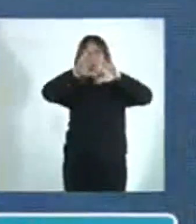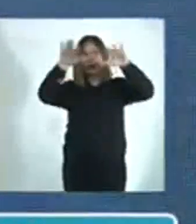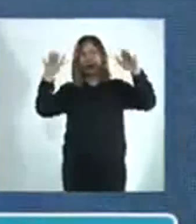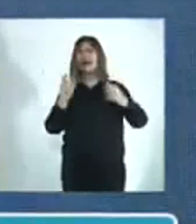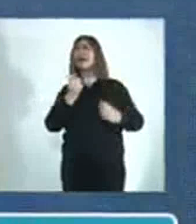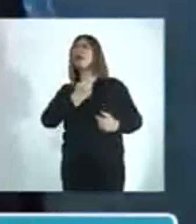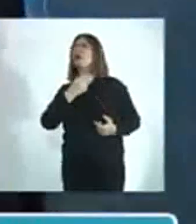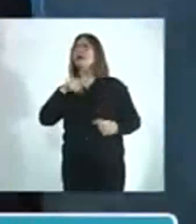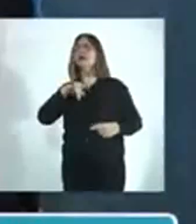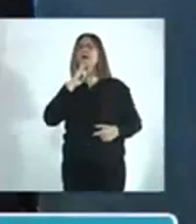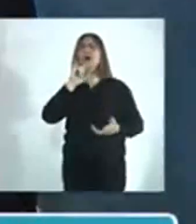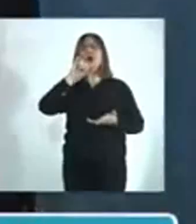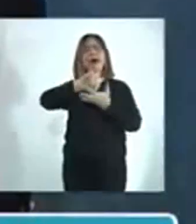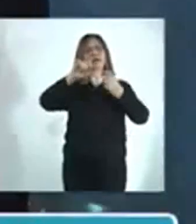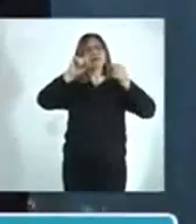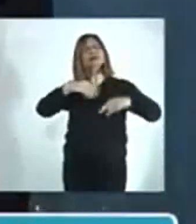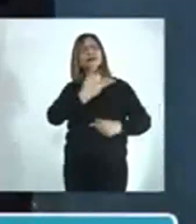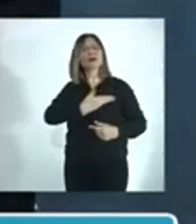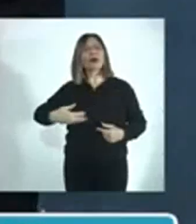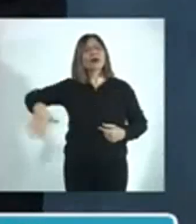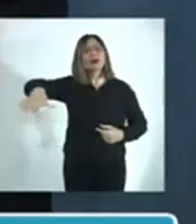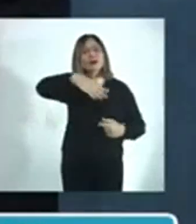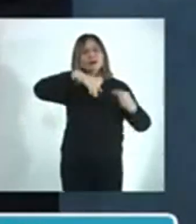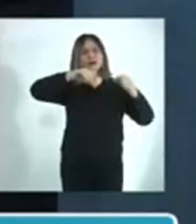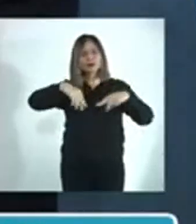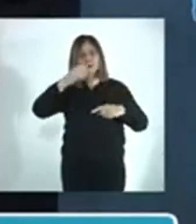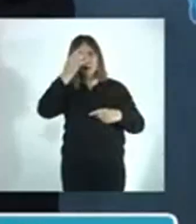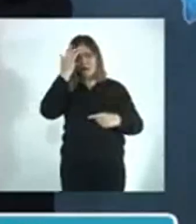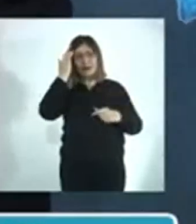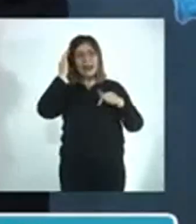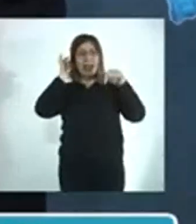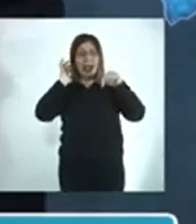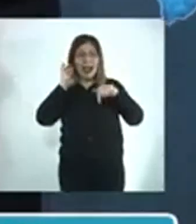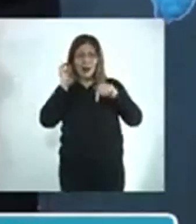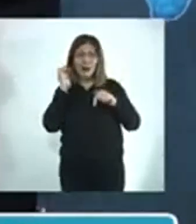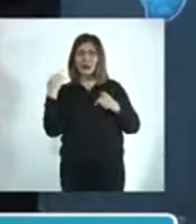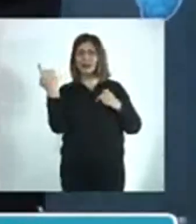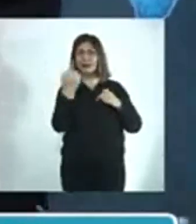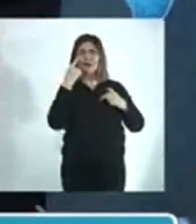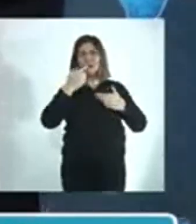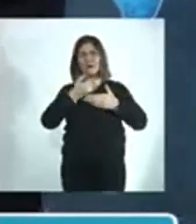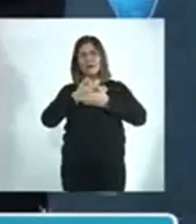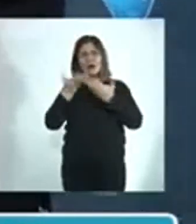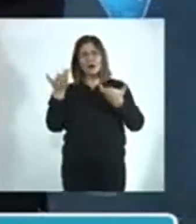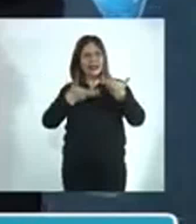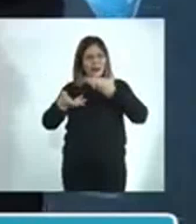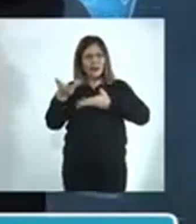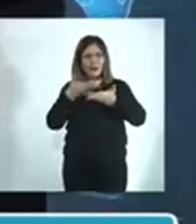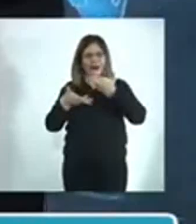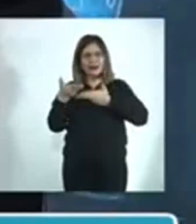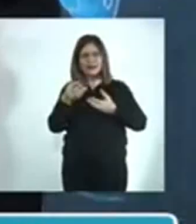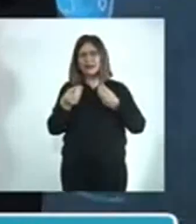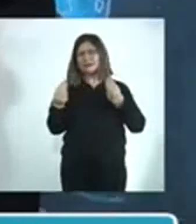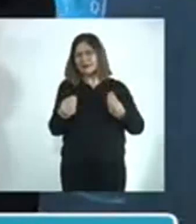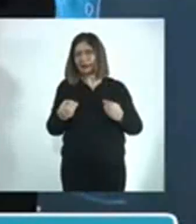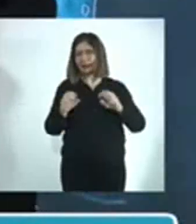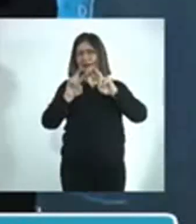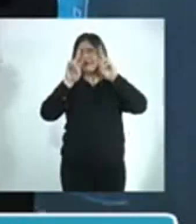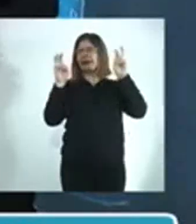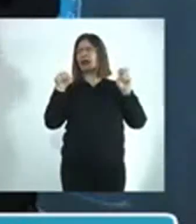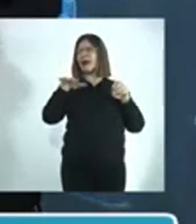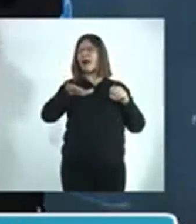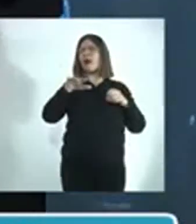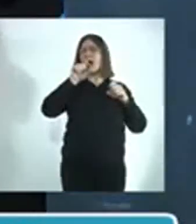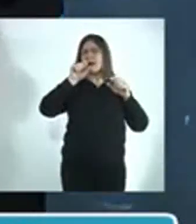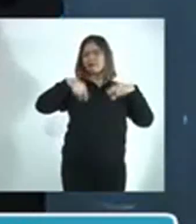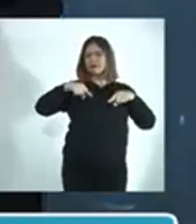de la provincia de Tucumán, de todos los tucumanos. Tenemos algo para compartir con toda la familia educativa y es esto que es el CIDEP, este